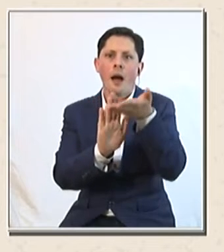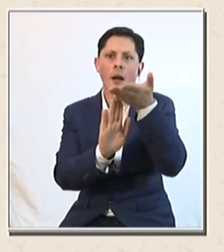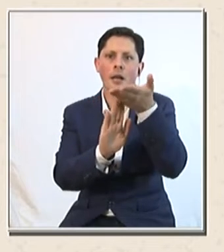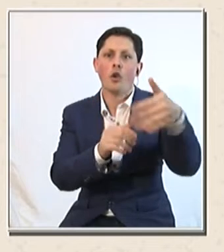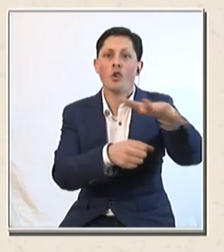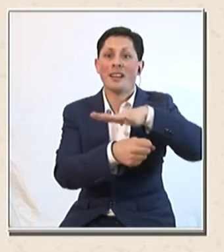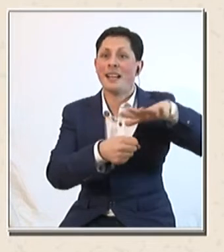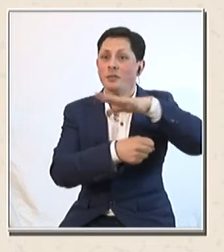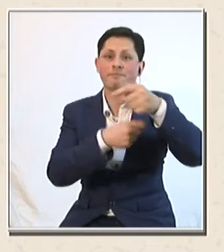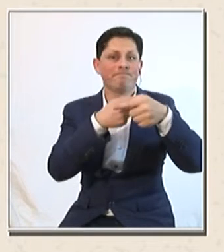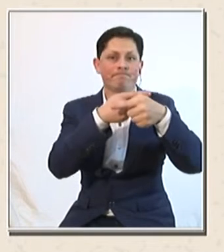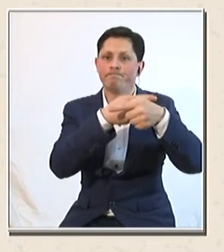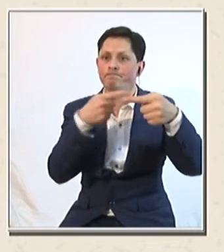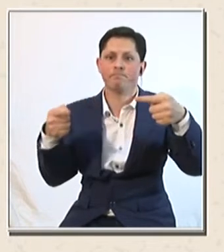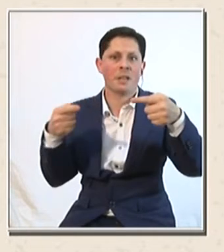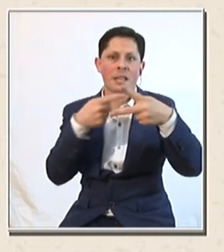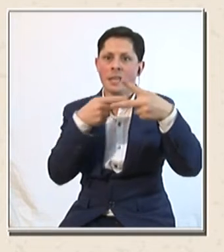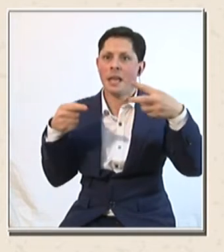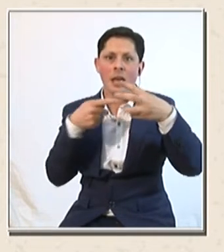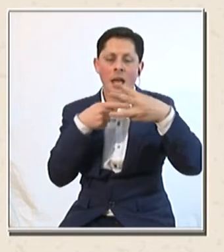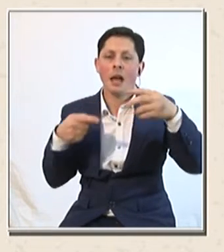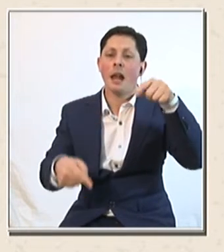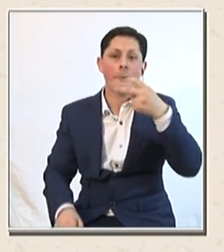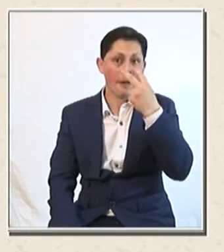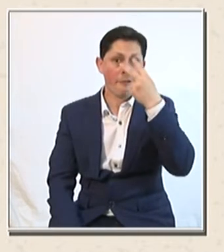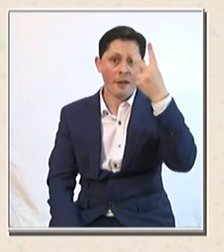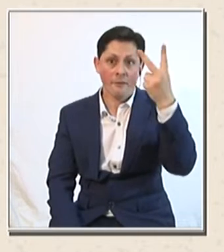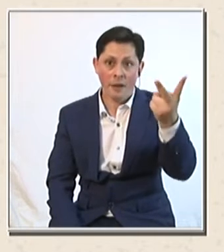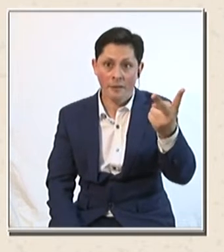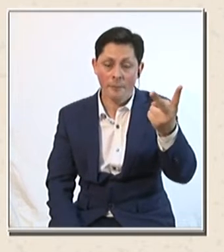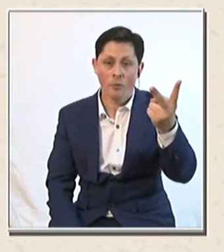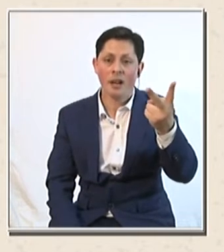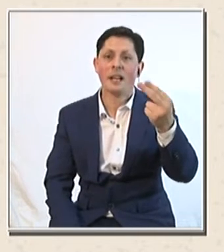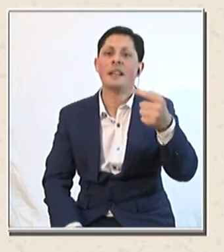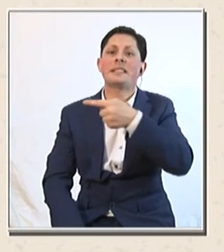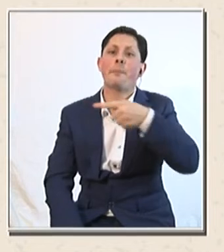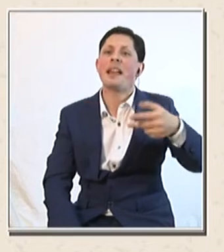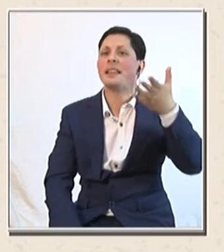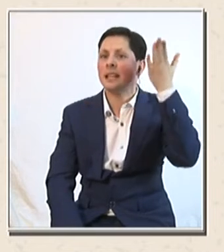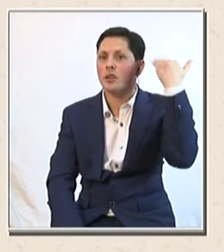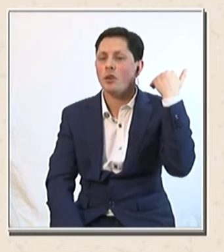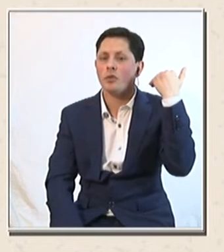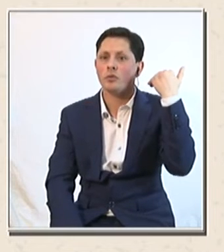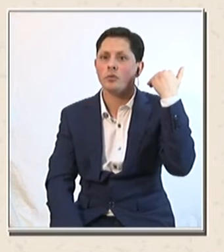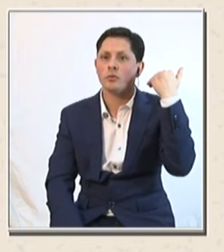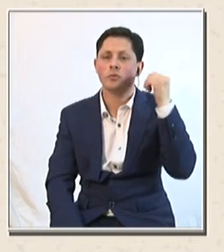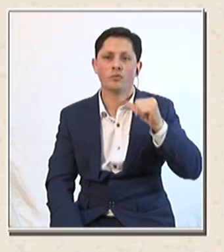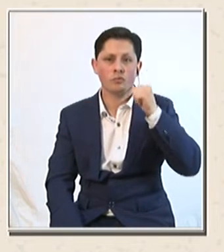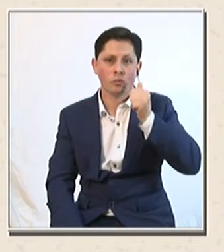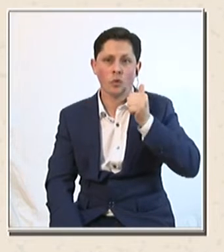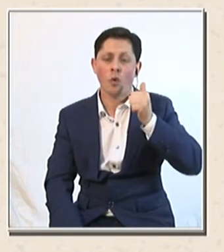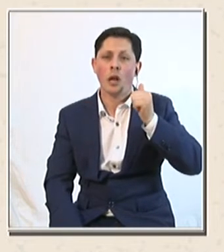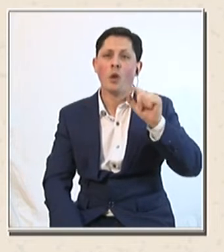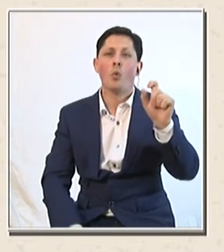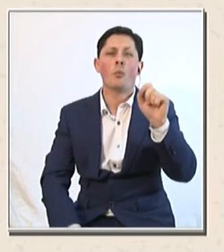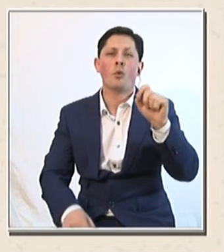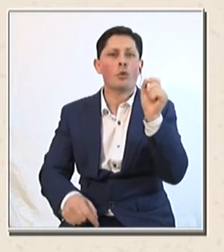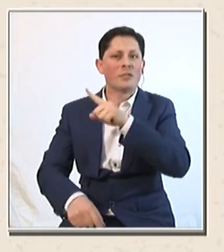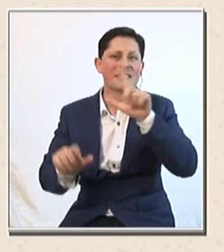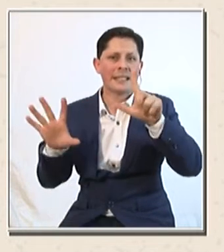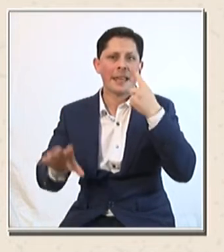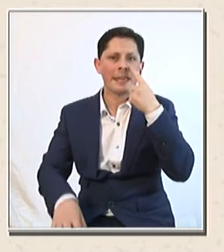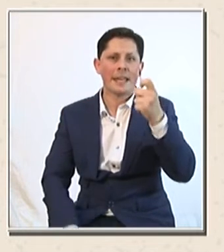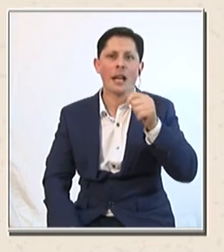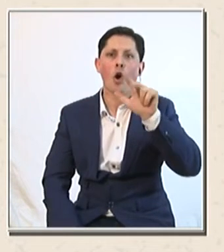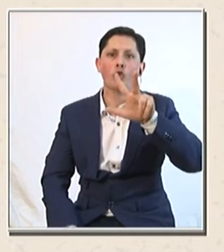casos diarios en promedio a lo que habíamos observado en la semana anterior. En los últimos 7 días hemos tenido un